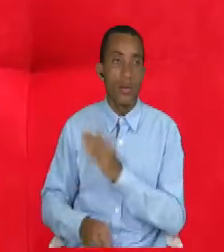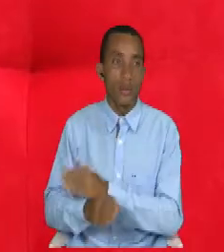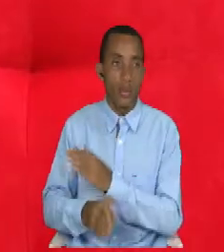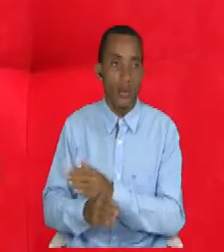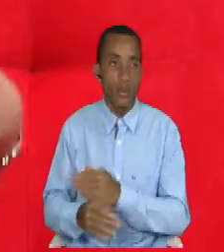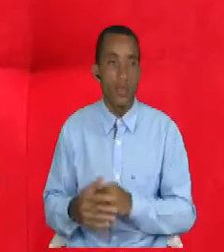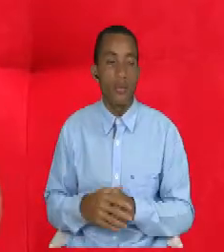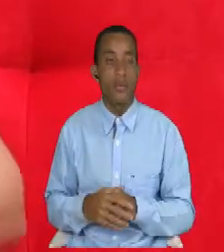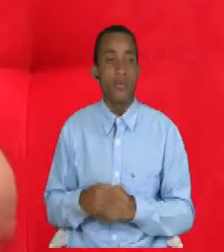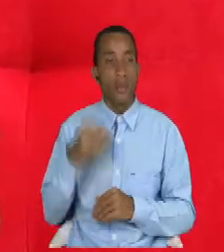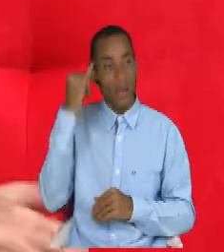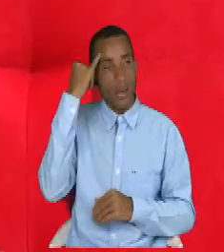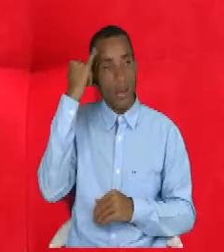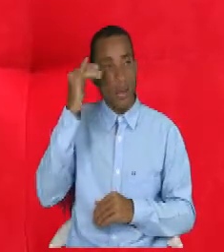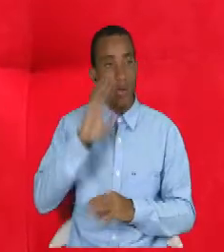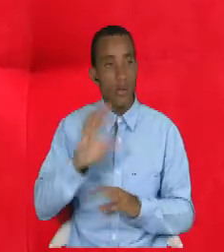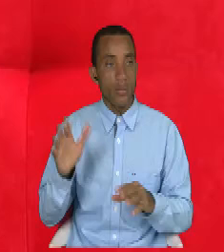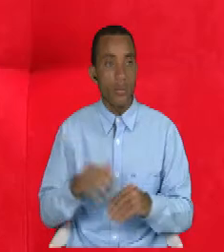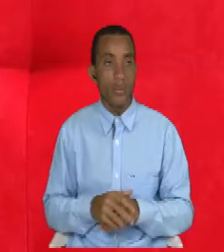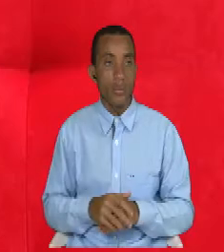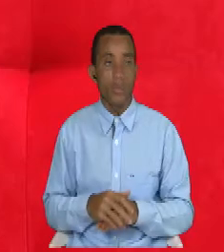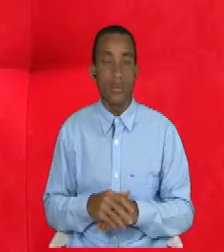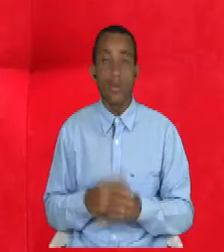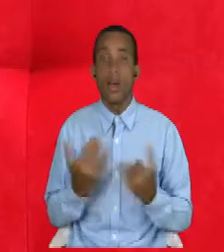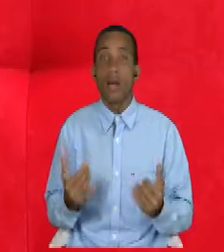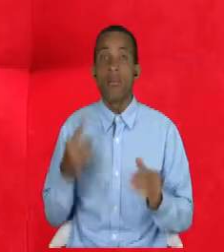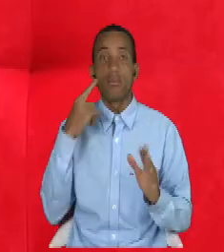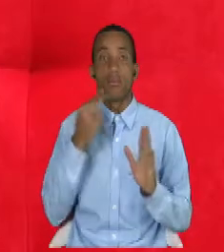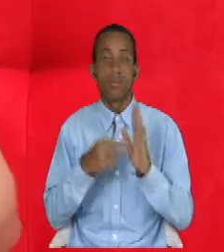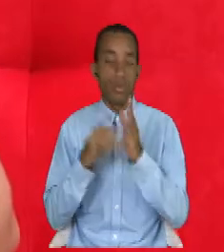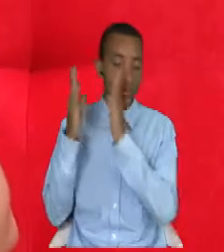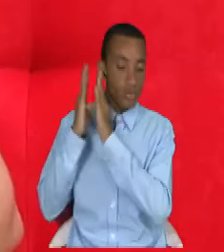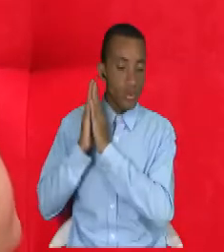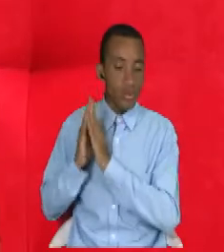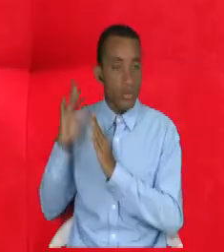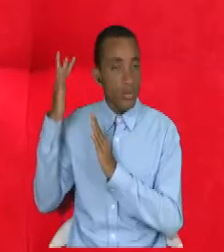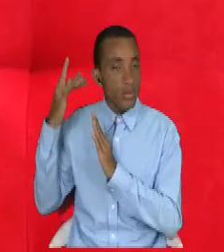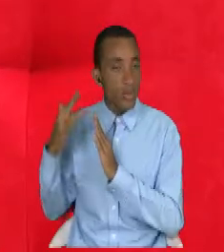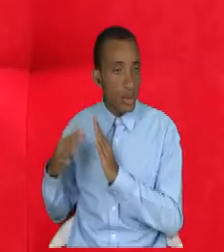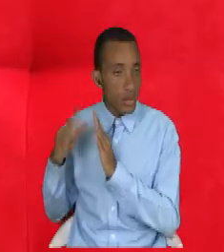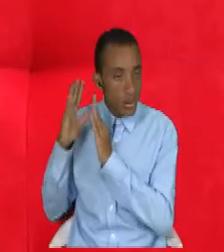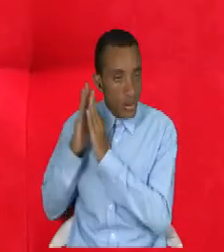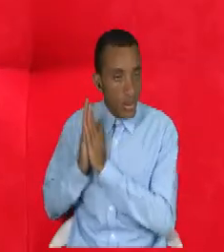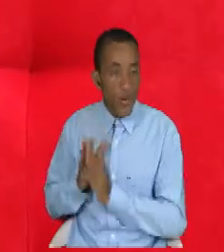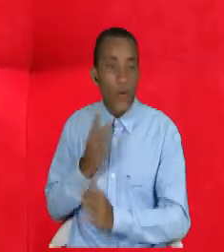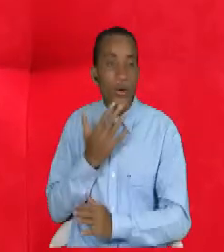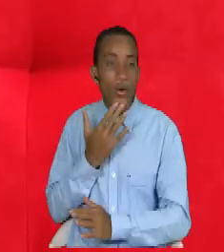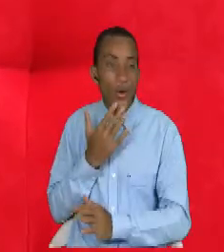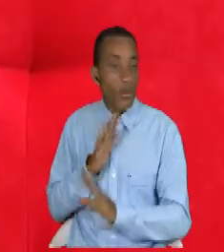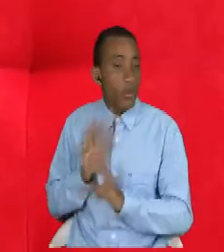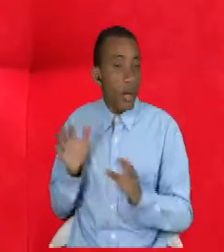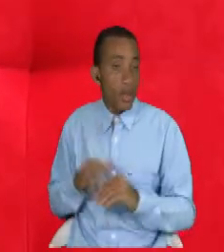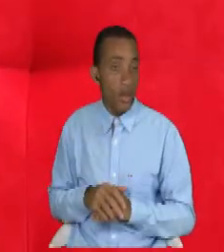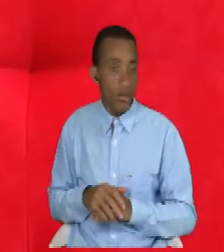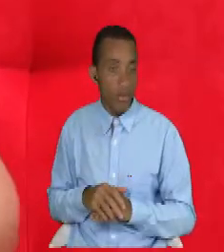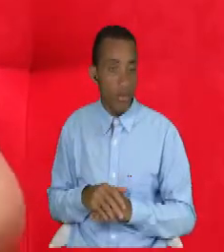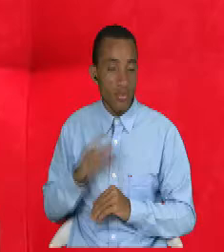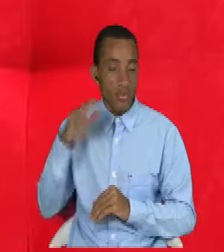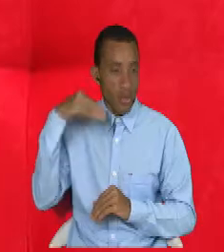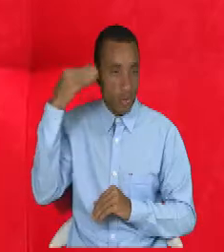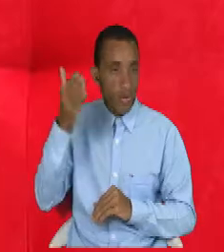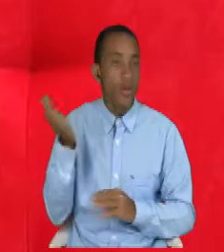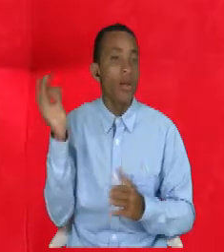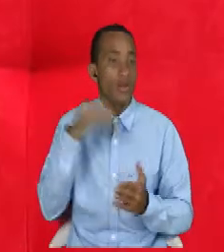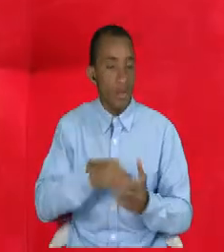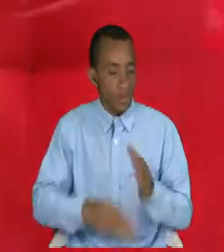idea no es solamente lucir por el momento en los rayitos o las mesitas sino que más adelante se pueda seguir